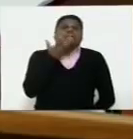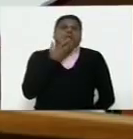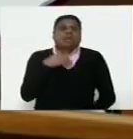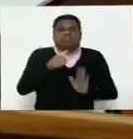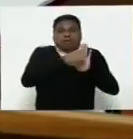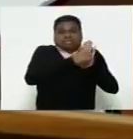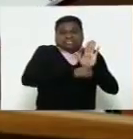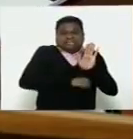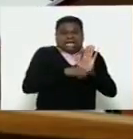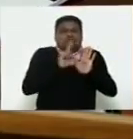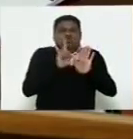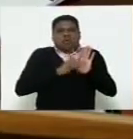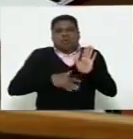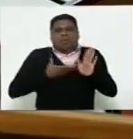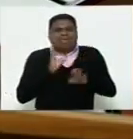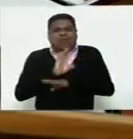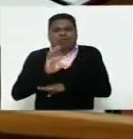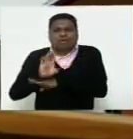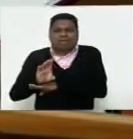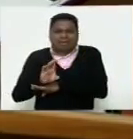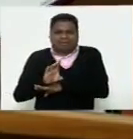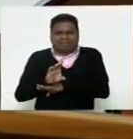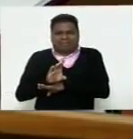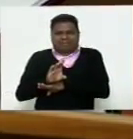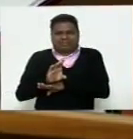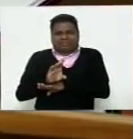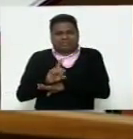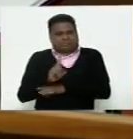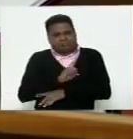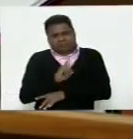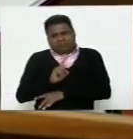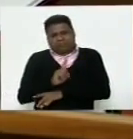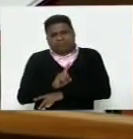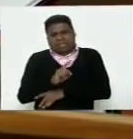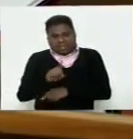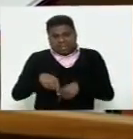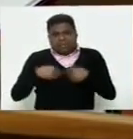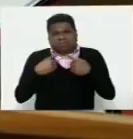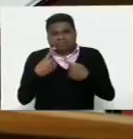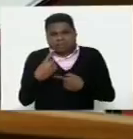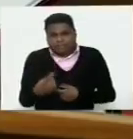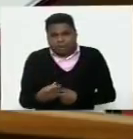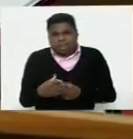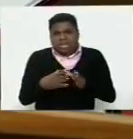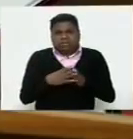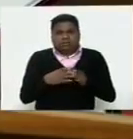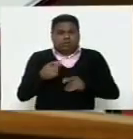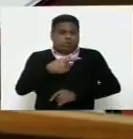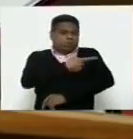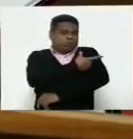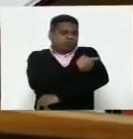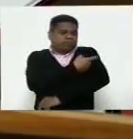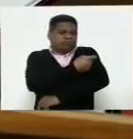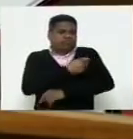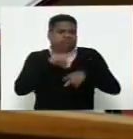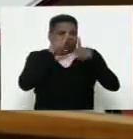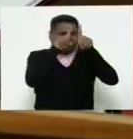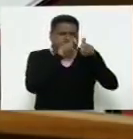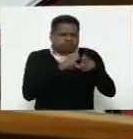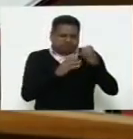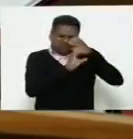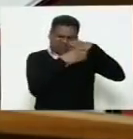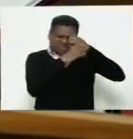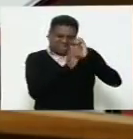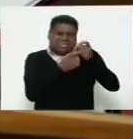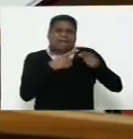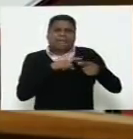para prescindir de este derecho. Durante la realización de prácticas y exámenes neonatales, los recién nacidos o las